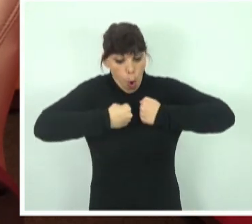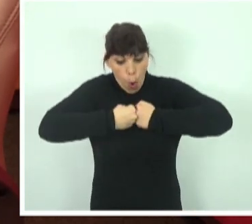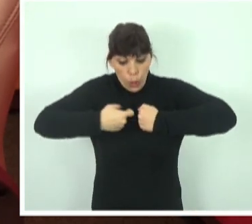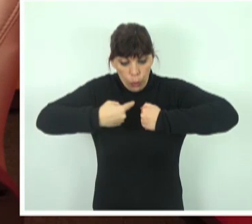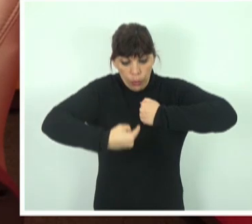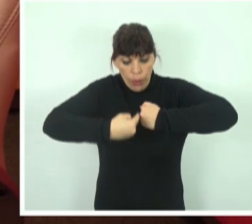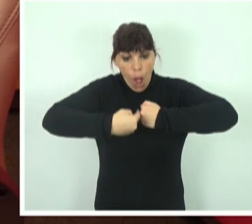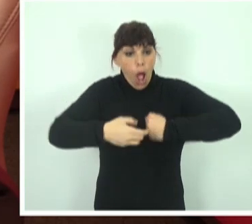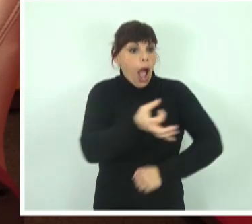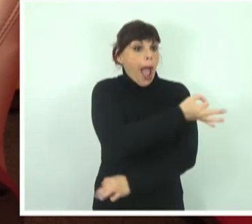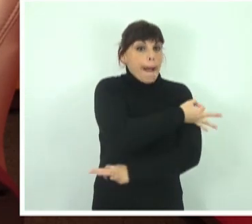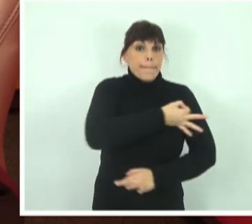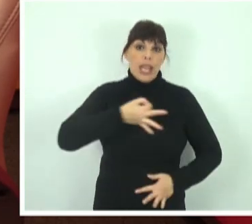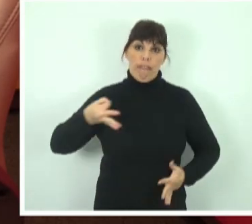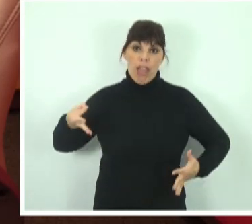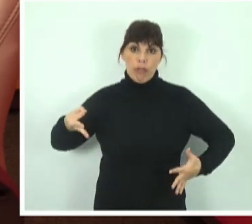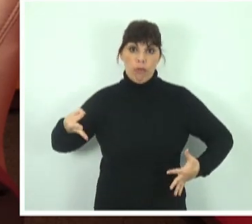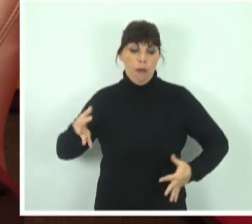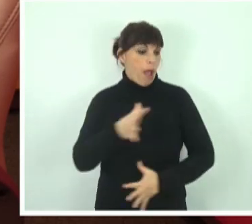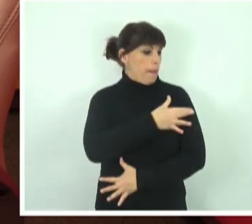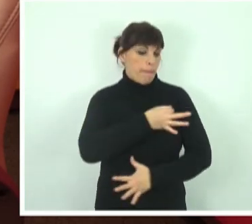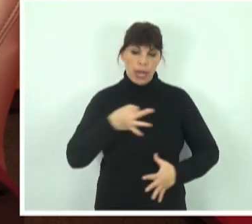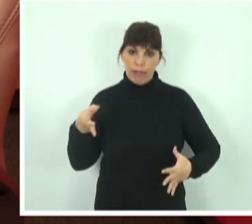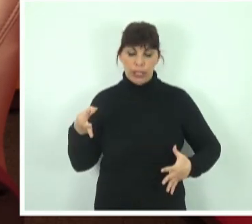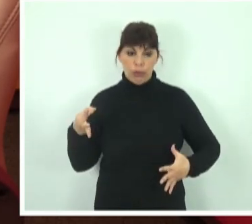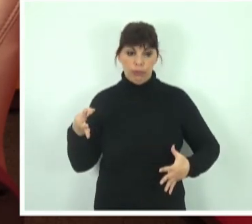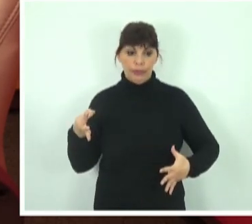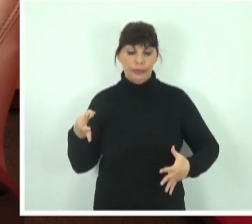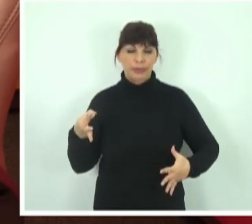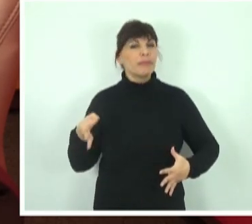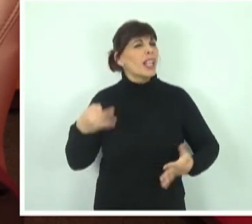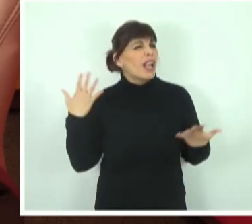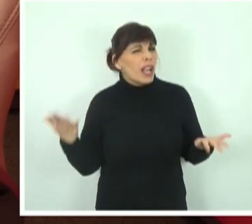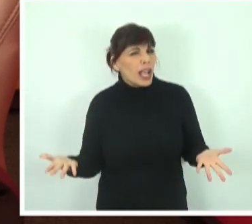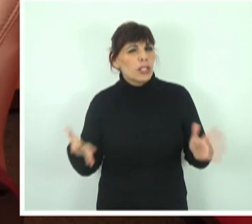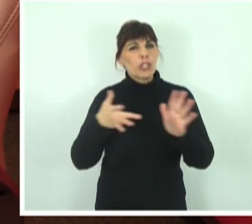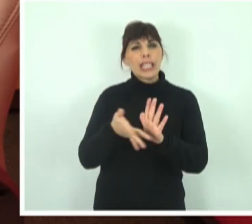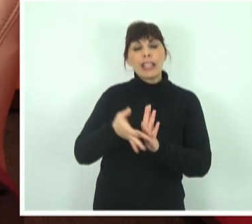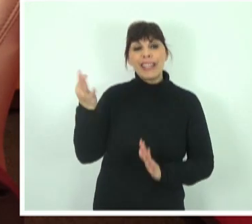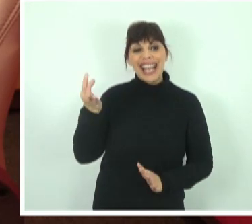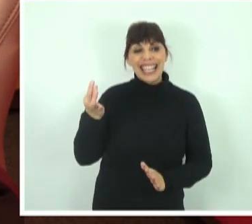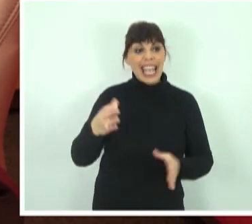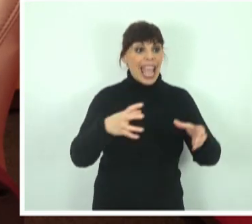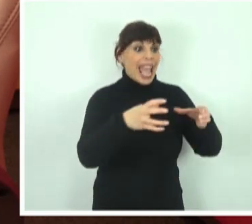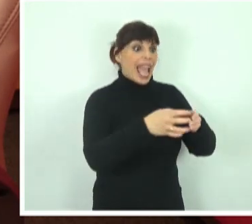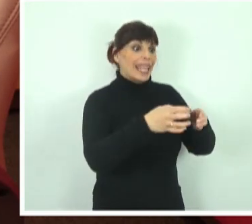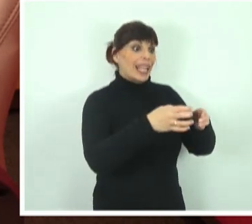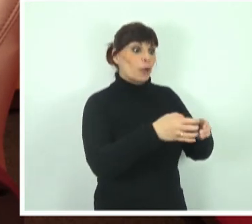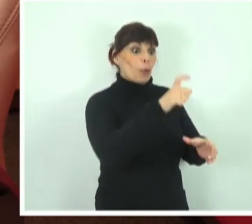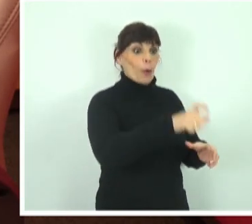del cuchillo, entonces a esos dos bloques de mármol le decían que estaban